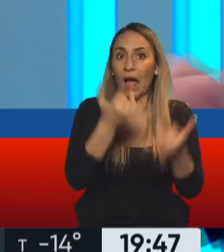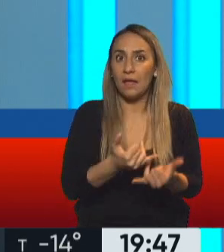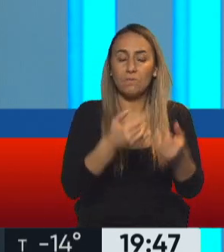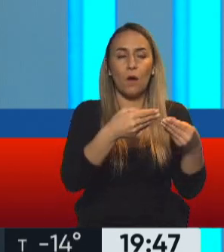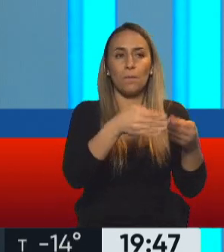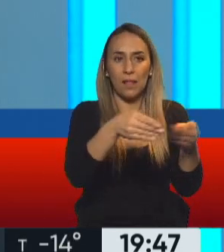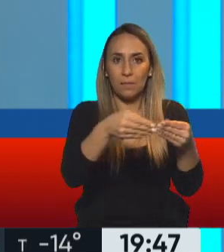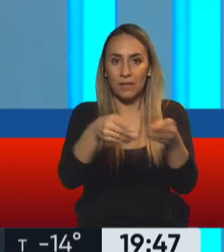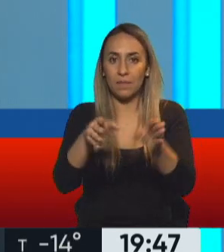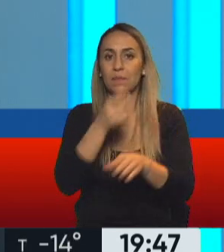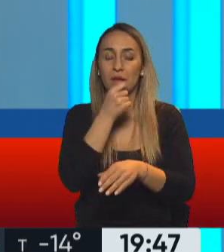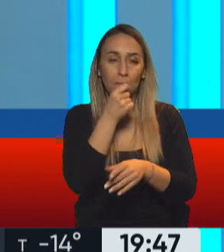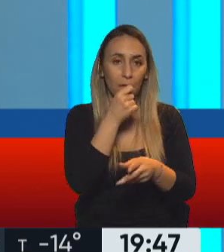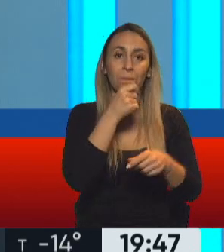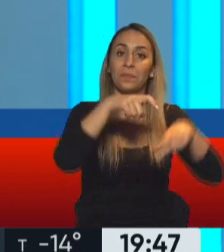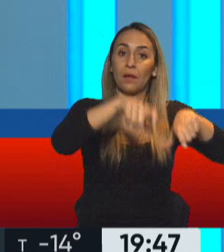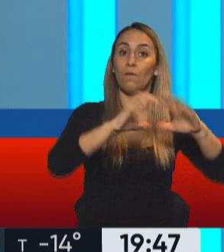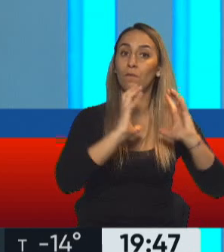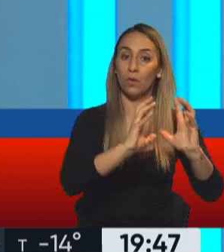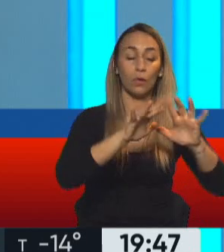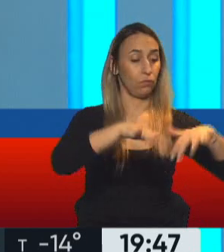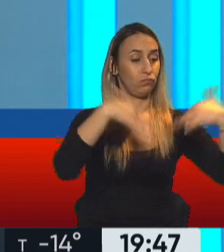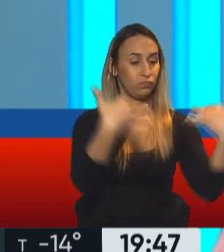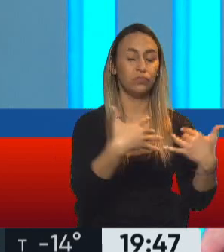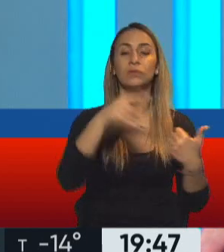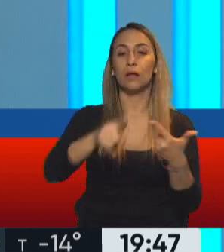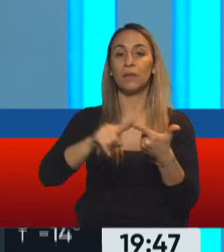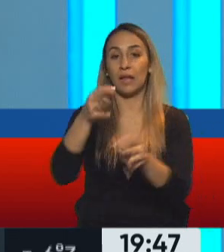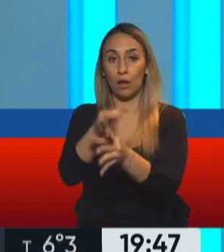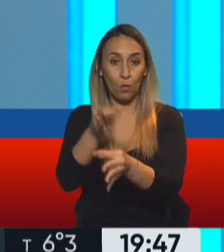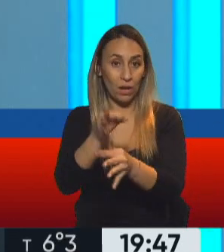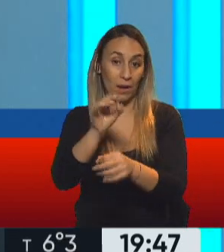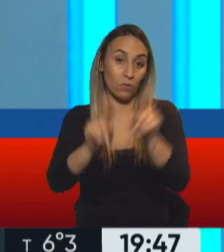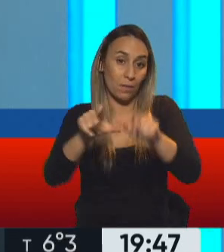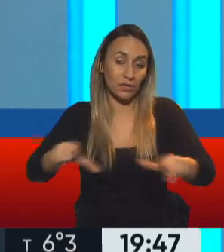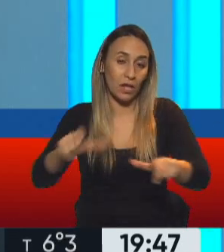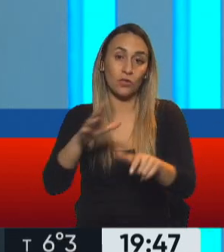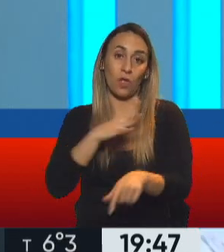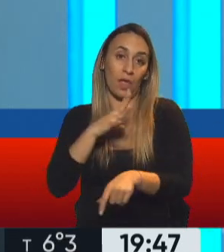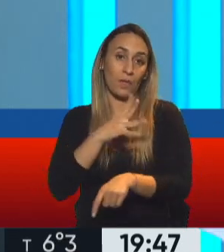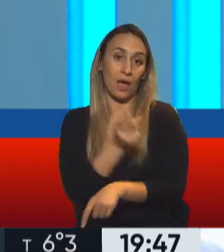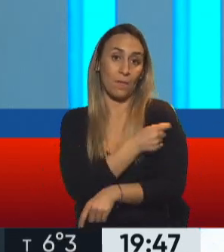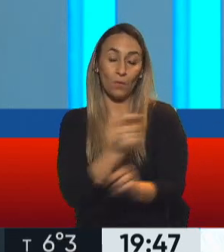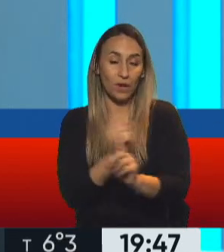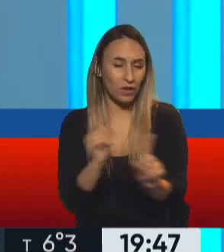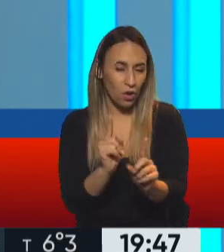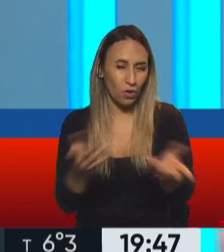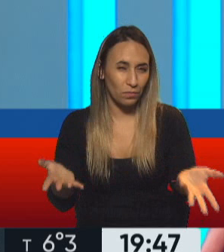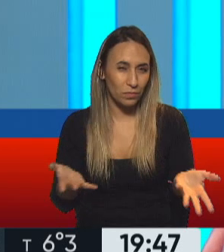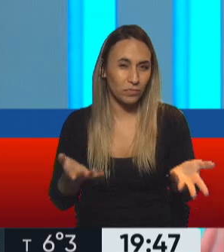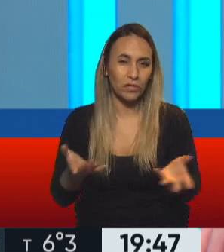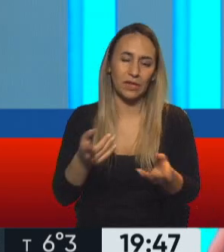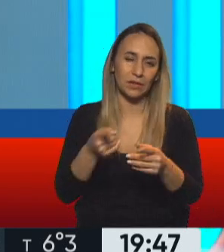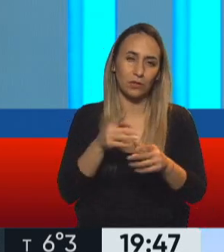la presencialidad en las escuelas con justamente grupos que todavía no tienen acceso a la vacuna, ¿no? Si pensamos en la escuela primaria, por ejemplo. Digo, esto es preocupante,